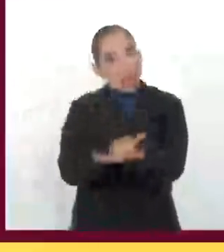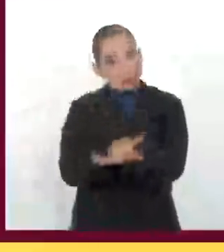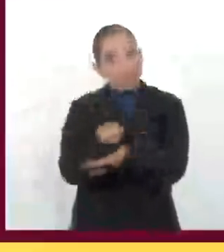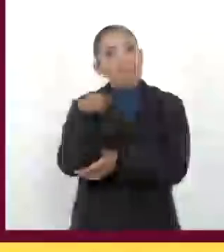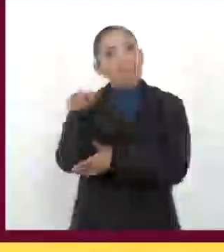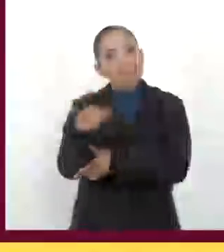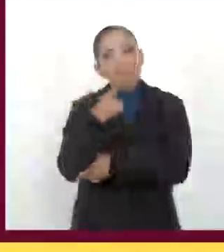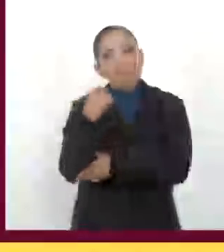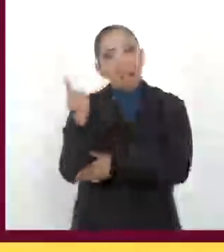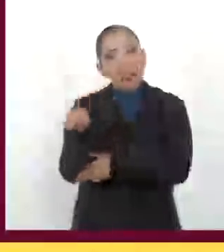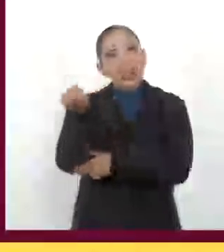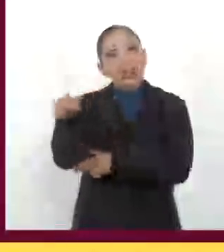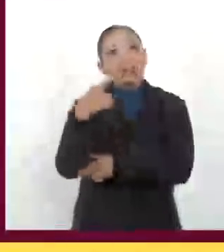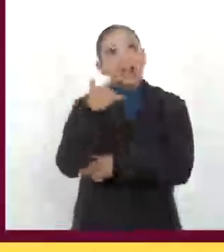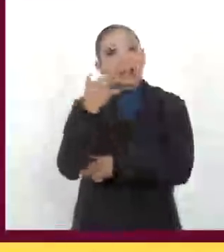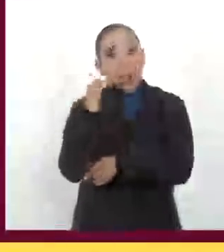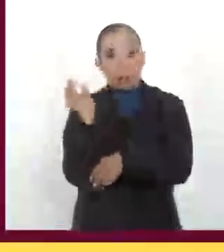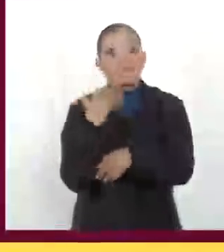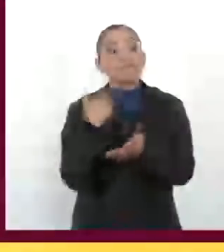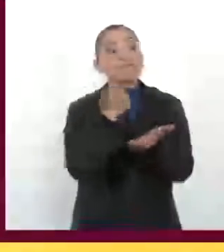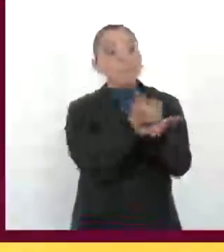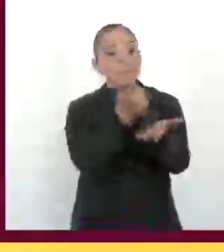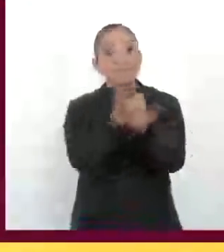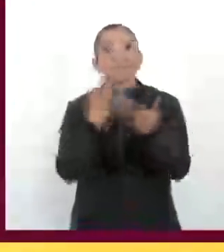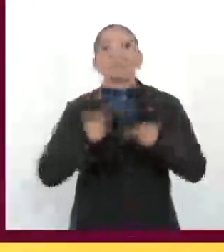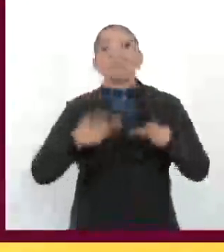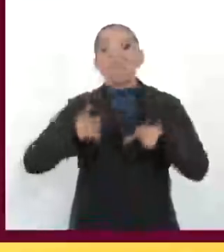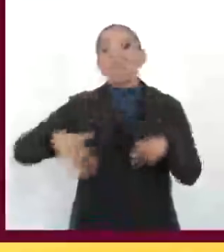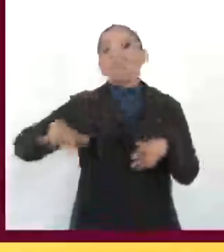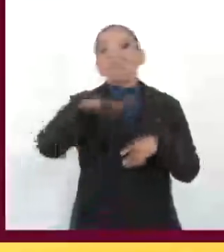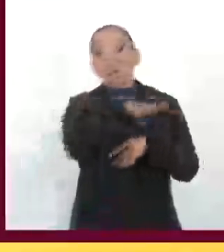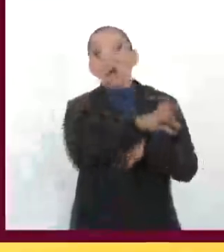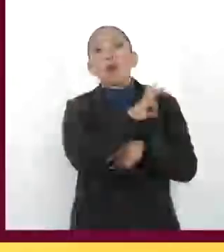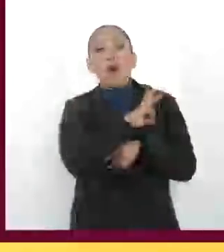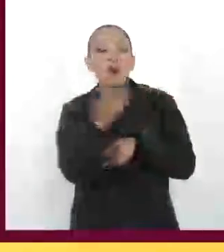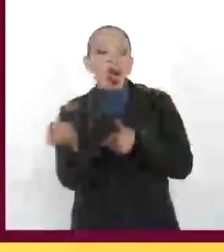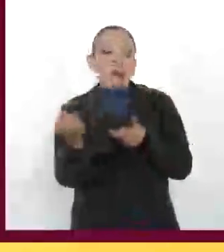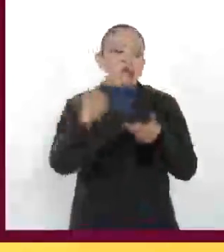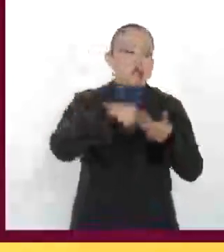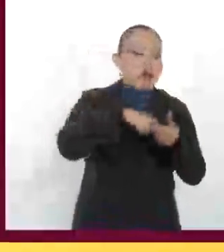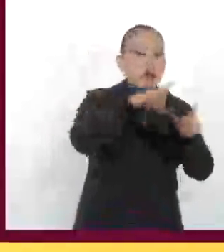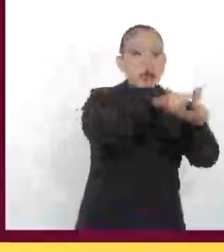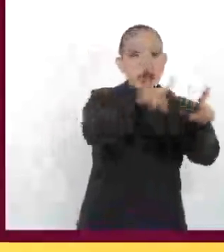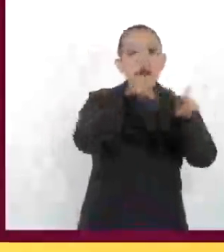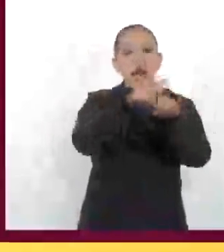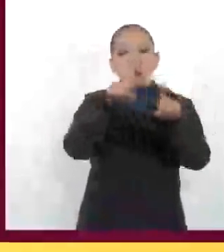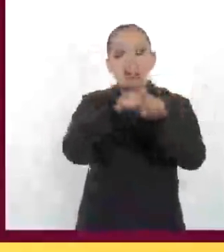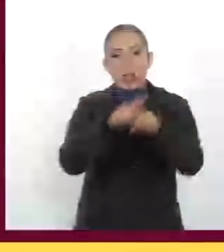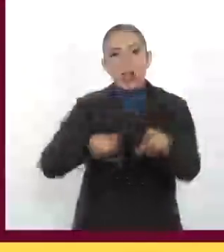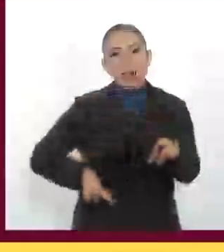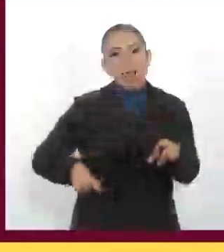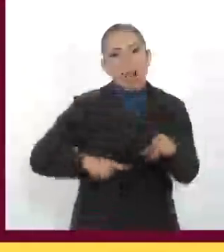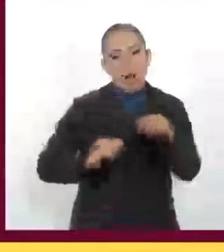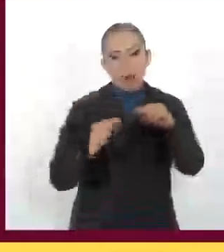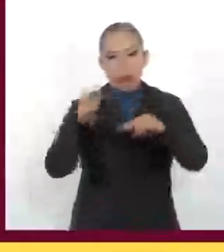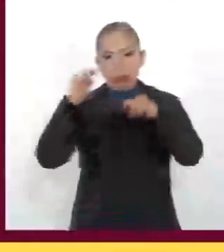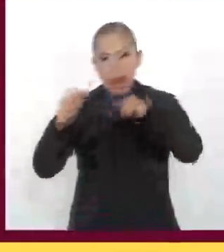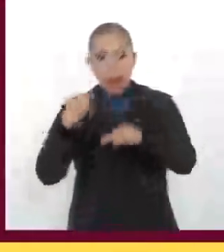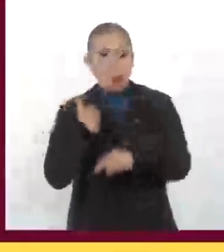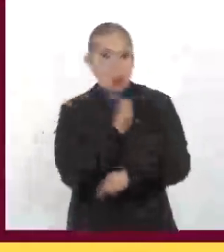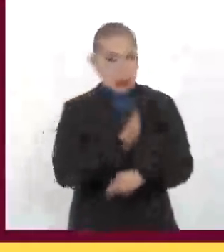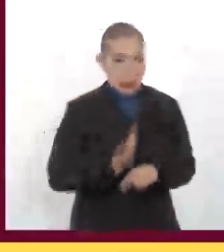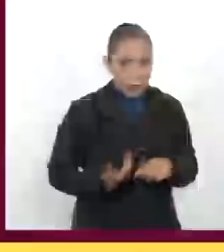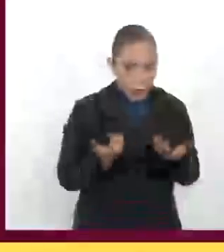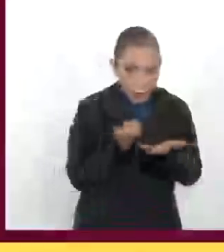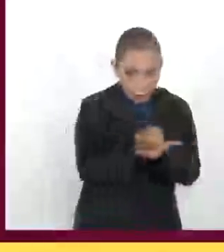las leyes les encomiendan y procurar el bienestar de la población. Pueden pertenecer a los distintos poderes, es